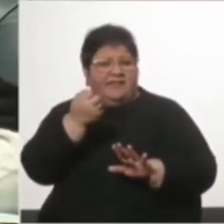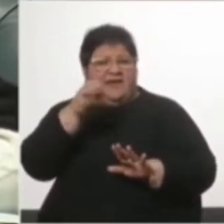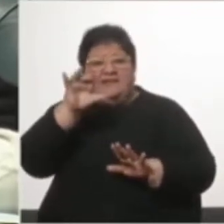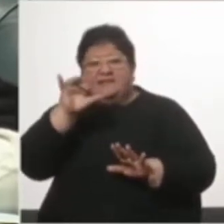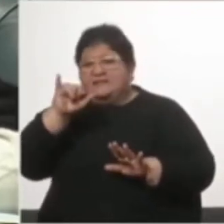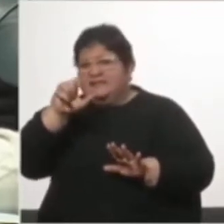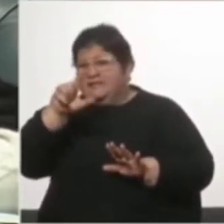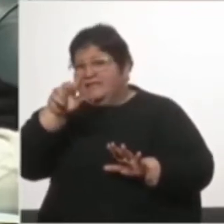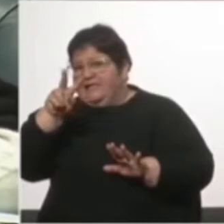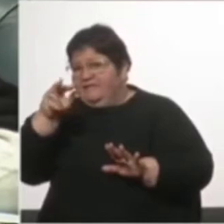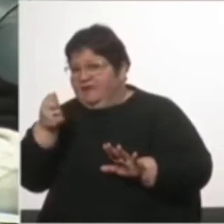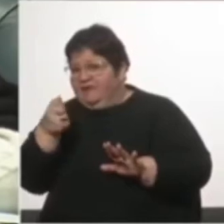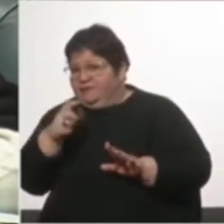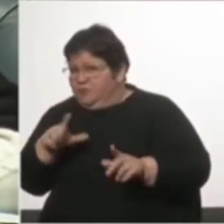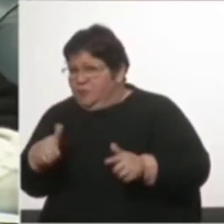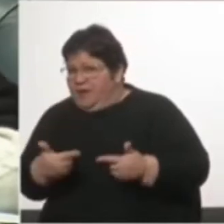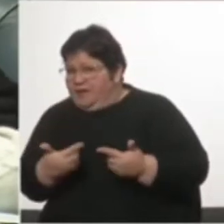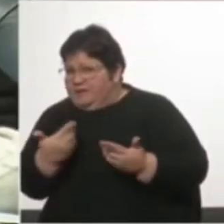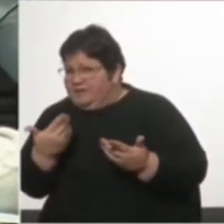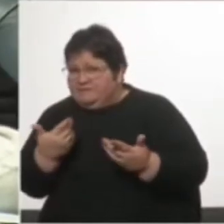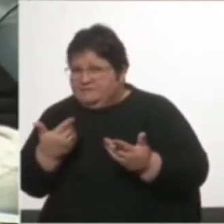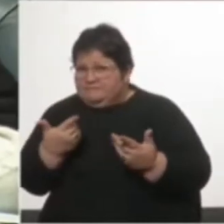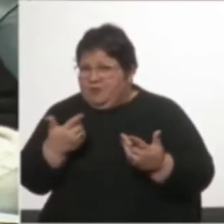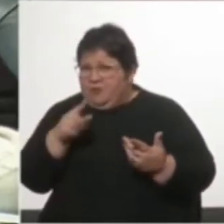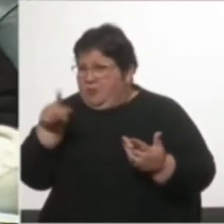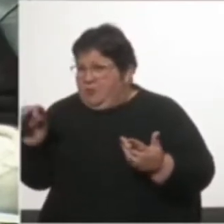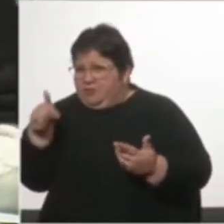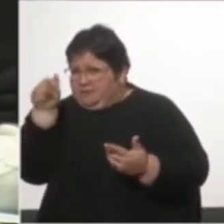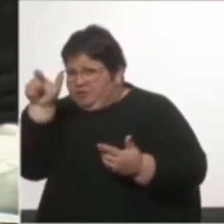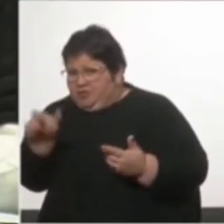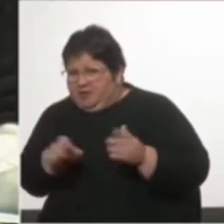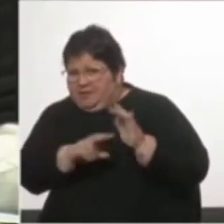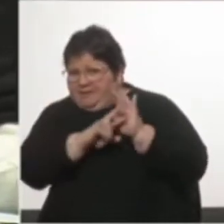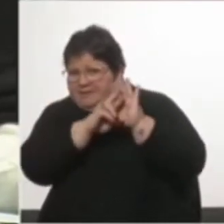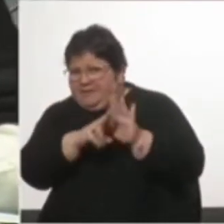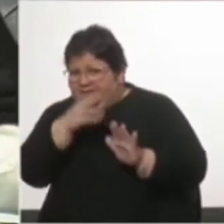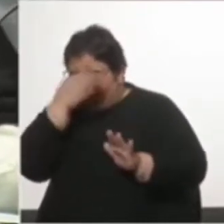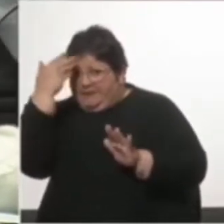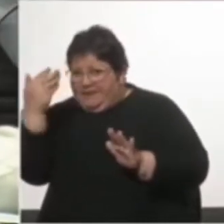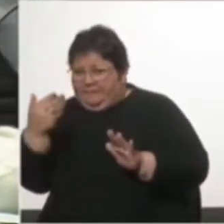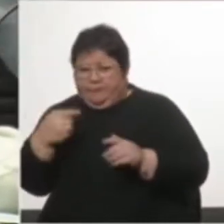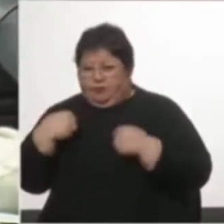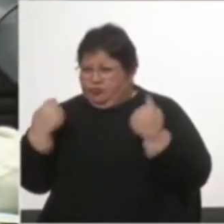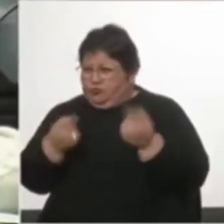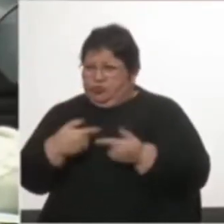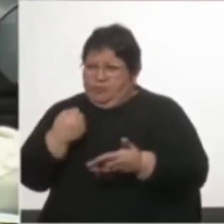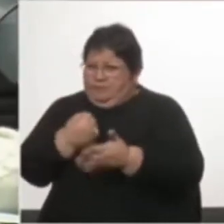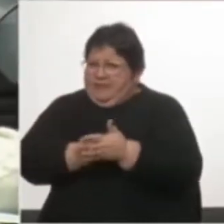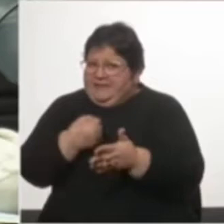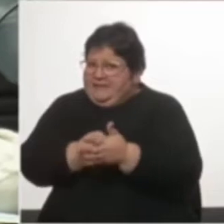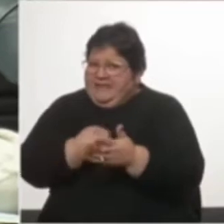no tenemos punteros, no sé lo que son los punteros, no sé si usted los conoce, nosotros tenemos militantes,